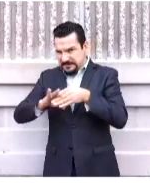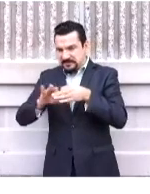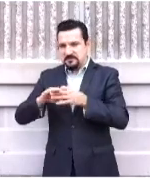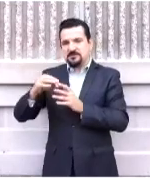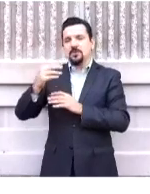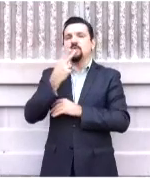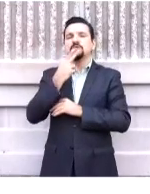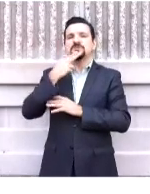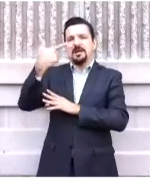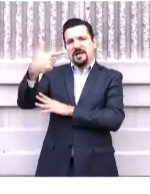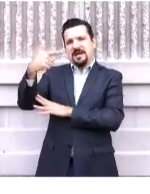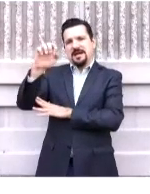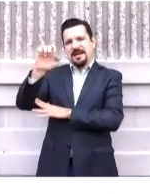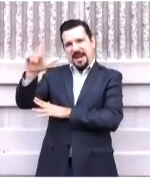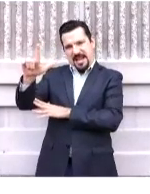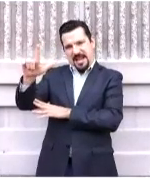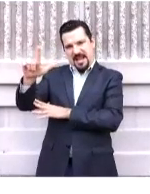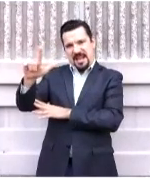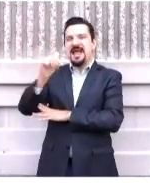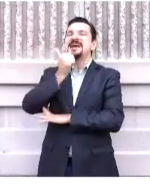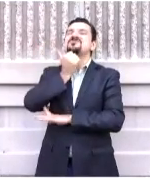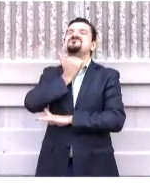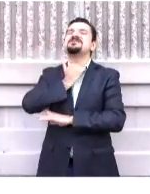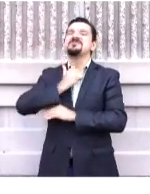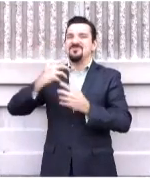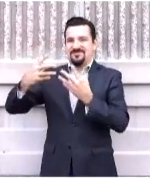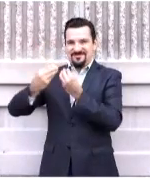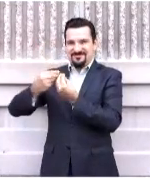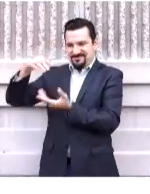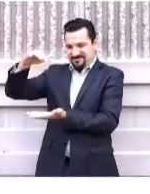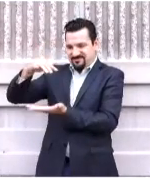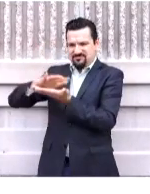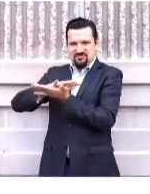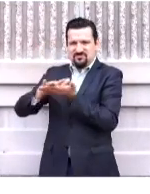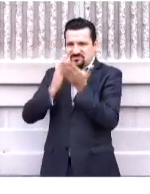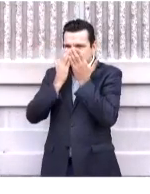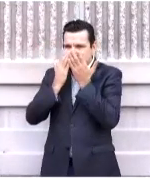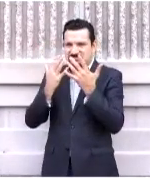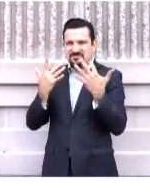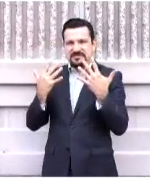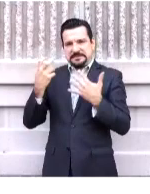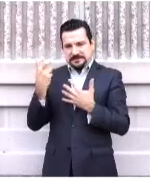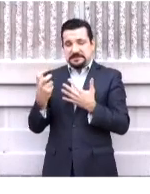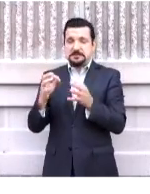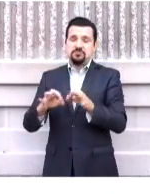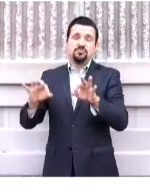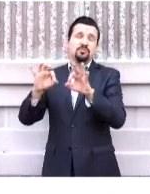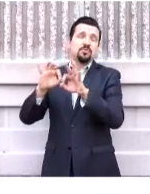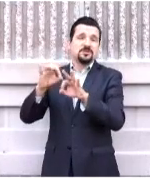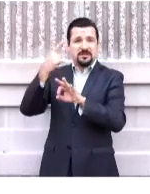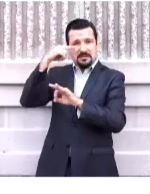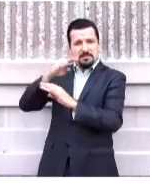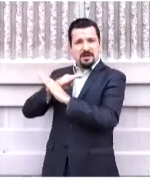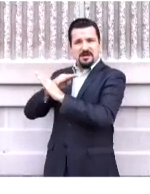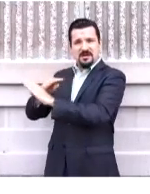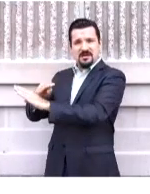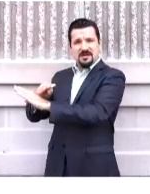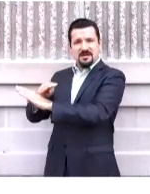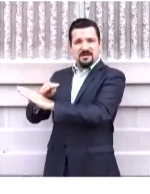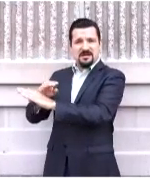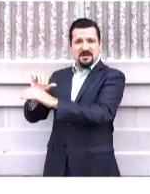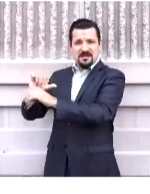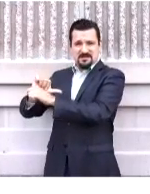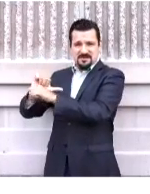medida sanitaria más importante para combatir al nuevo coronavirus. Y hago una acotación. Ha